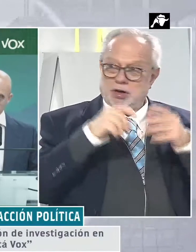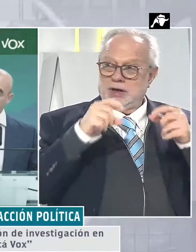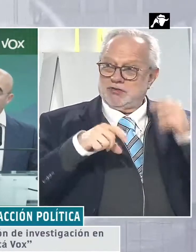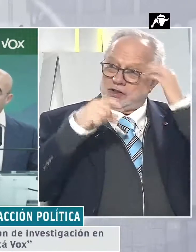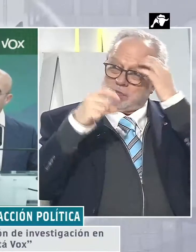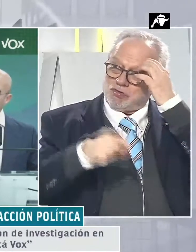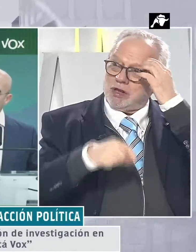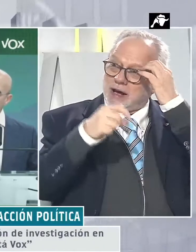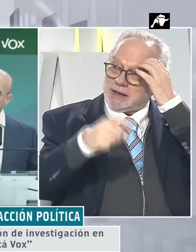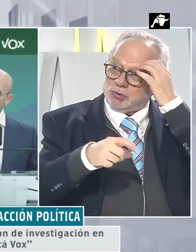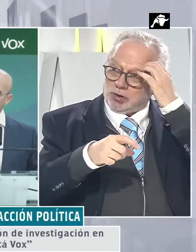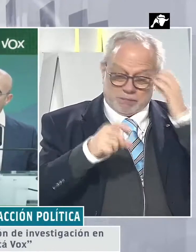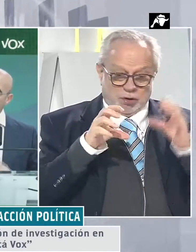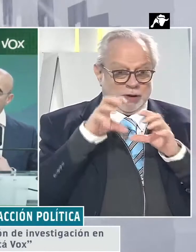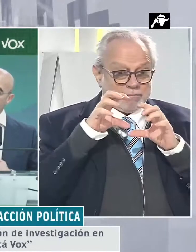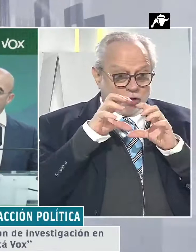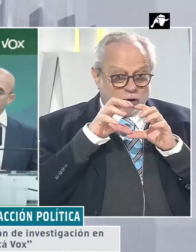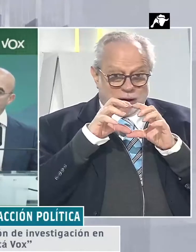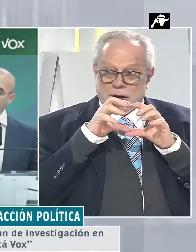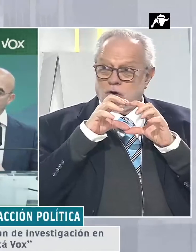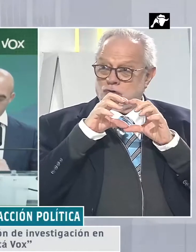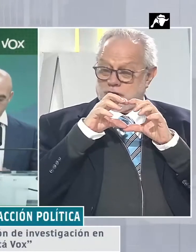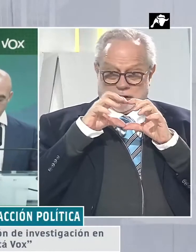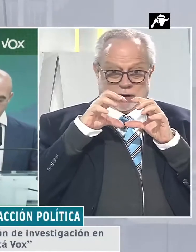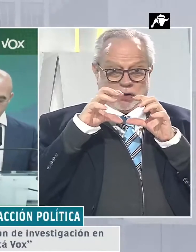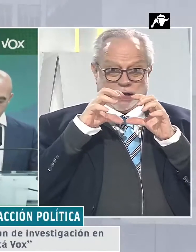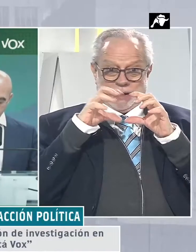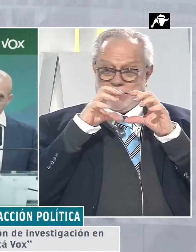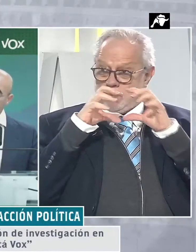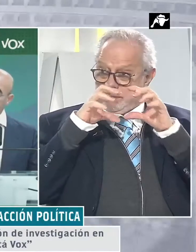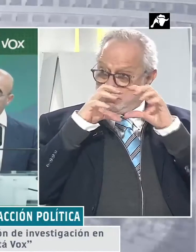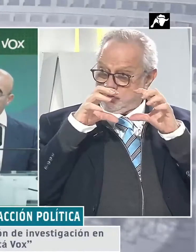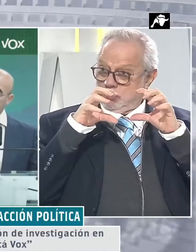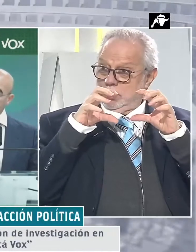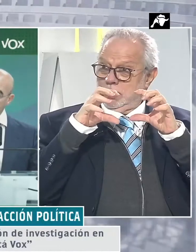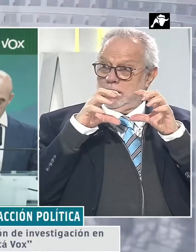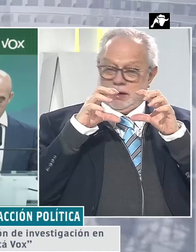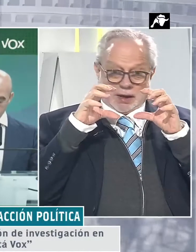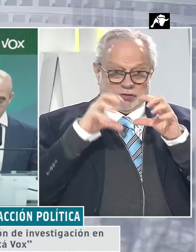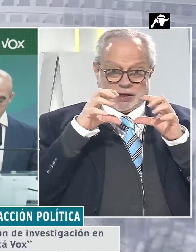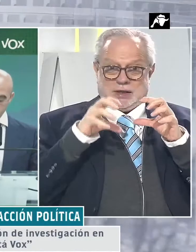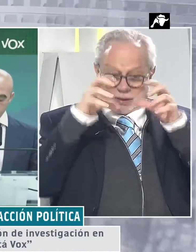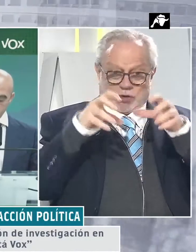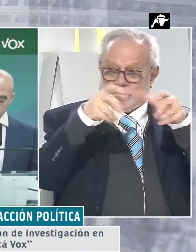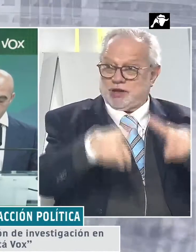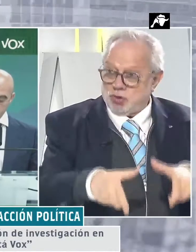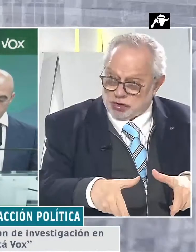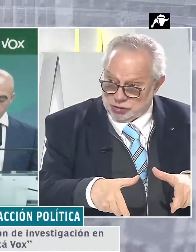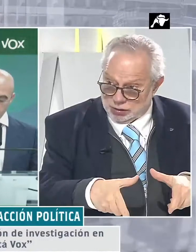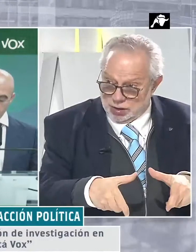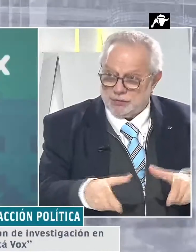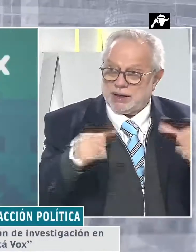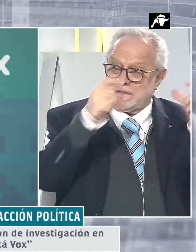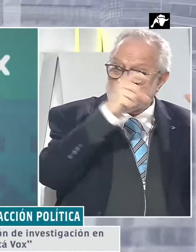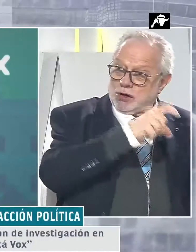comunicación están dispuestos a dedicar tanto tiempo. Con lo cual, la única manera de romper eso es que demuestres que no es